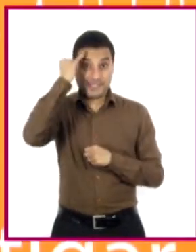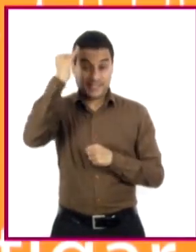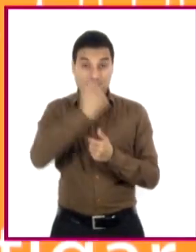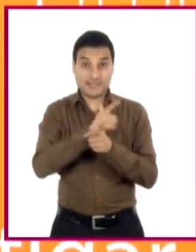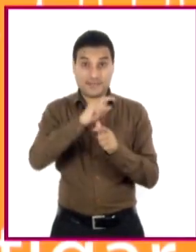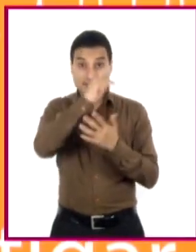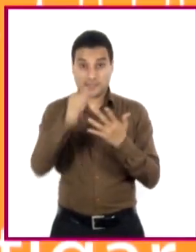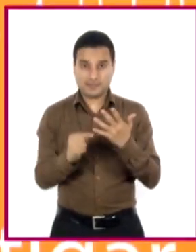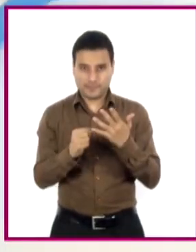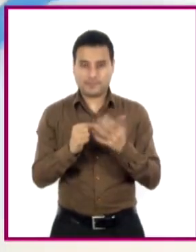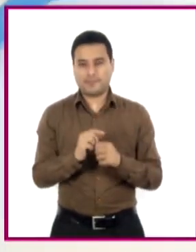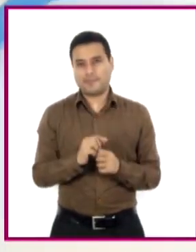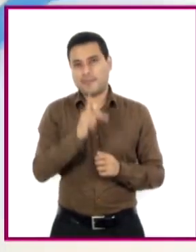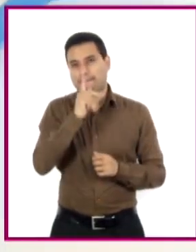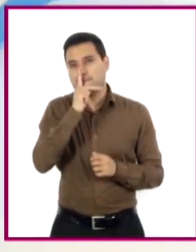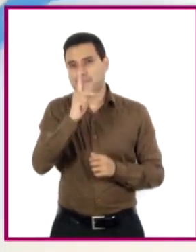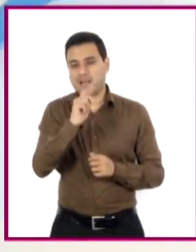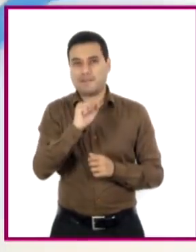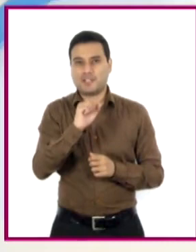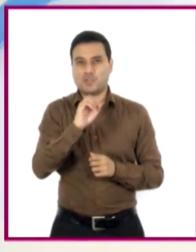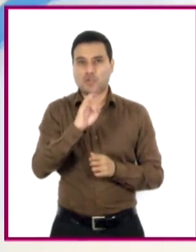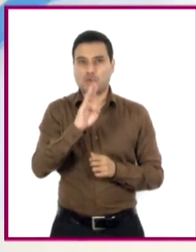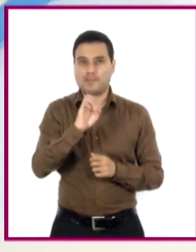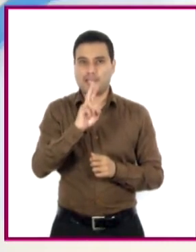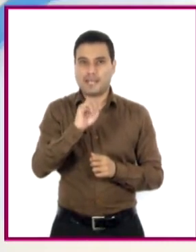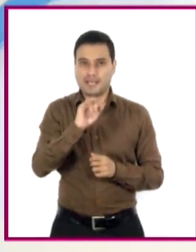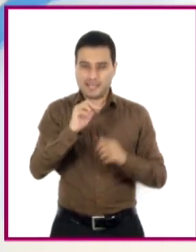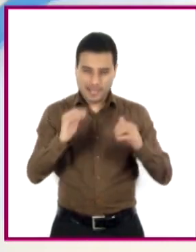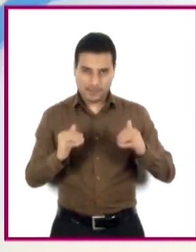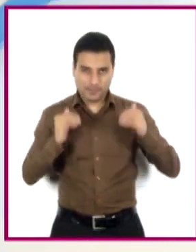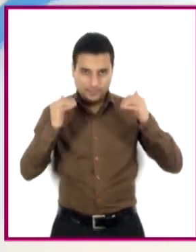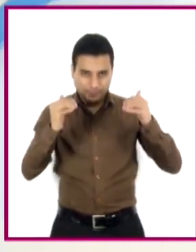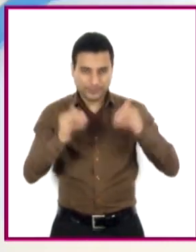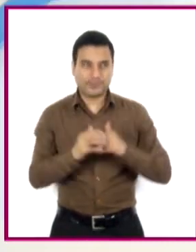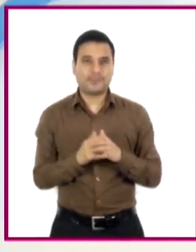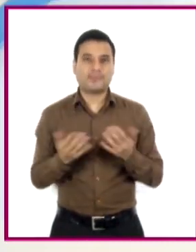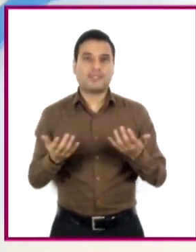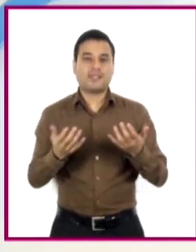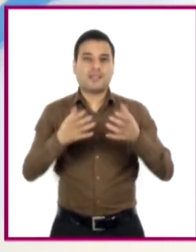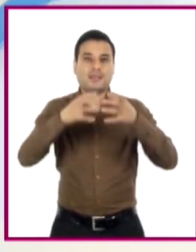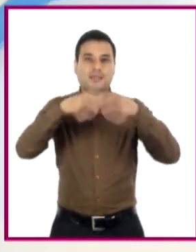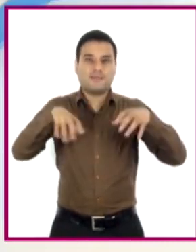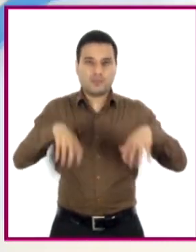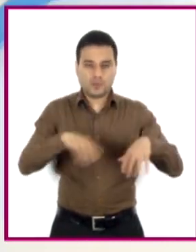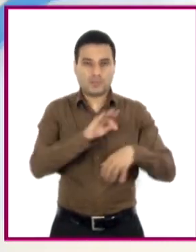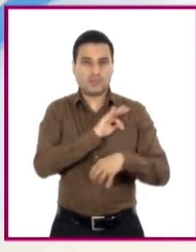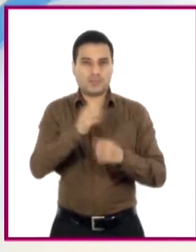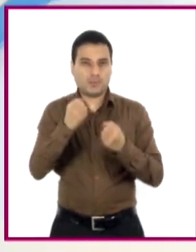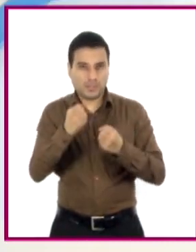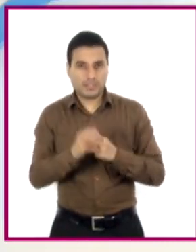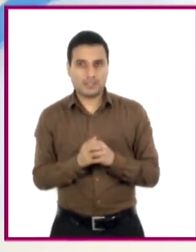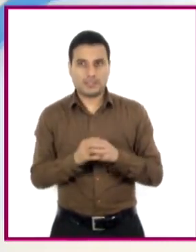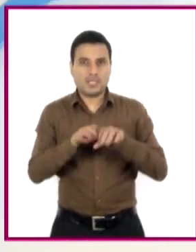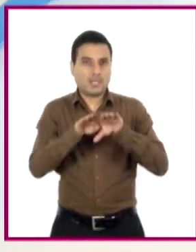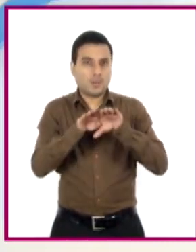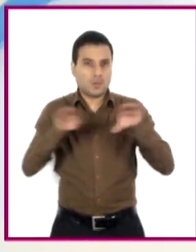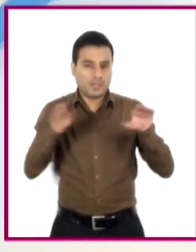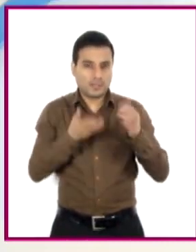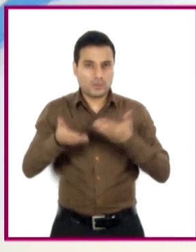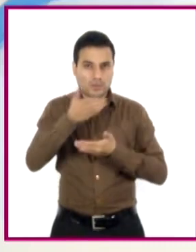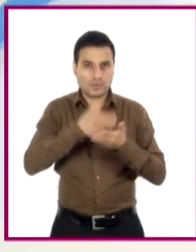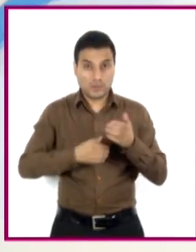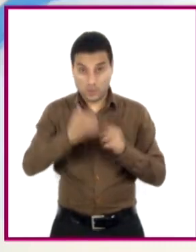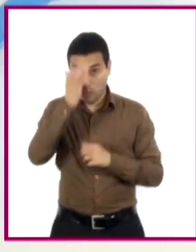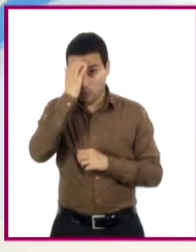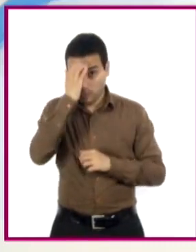como soberanía popular, división de poderes, igualdad social. ¿Lo conoces?